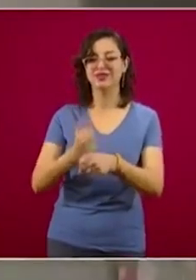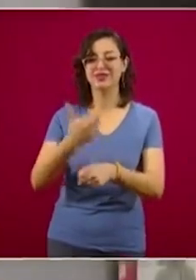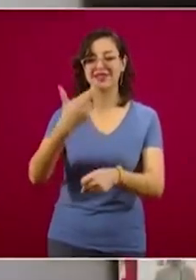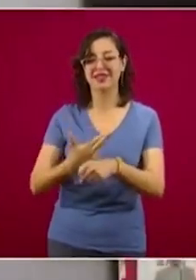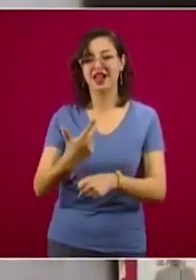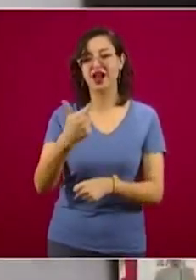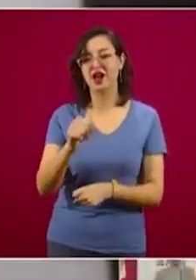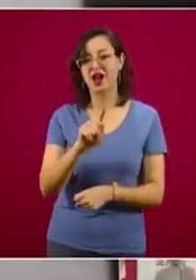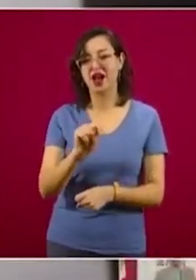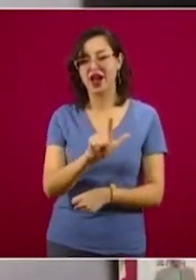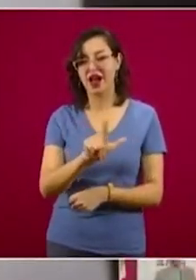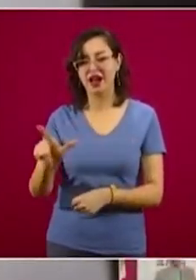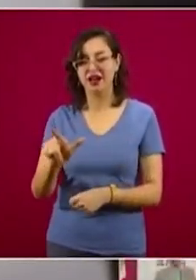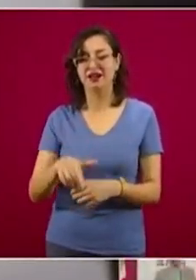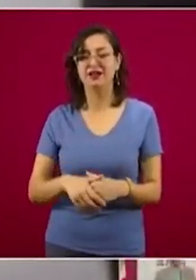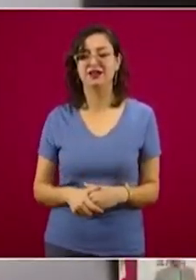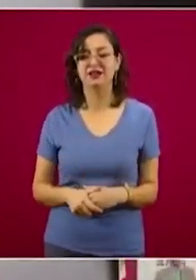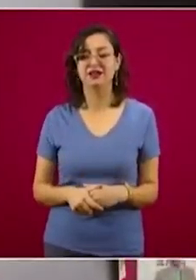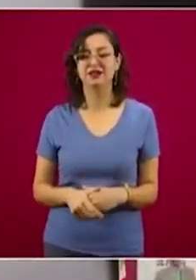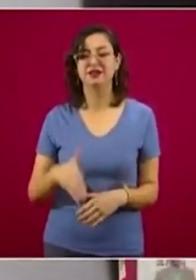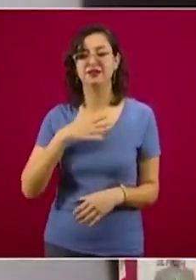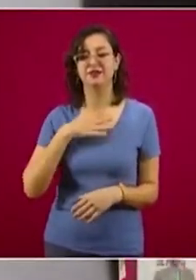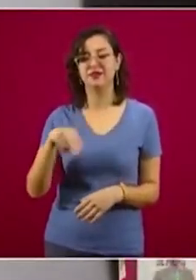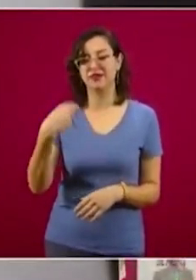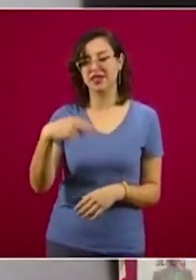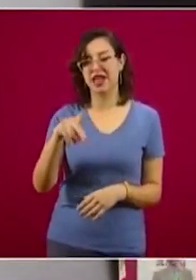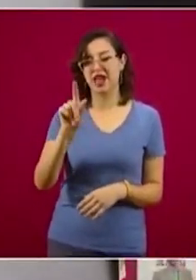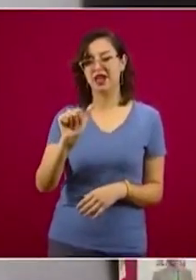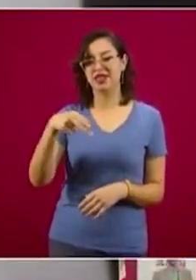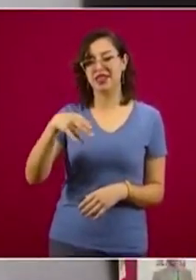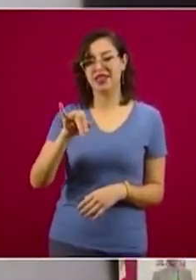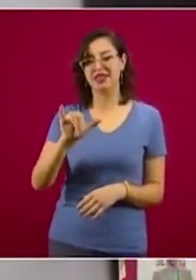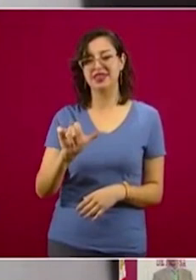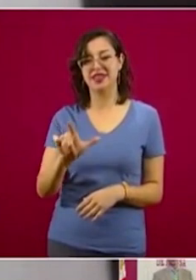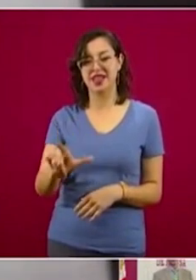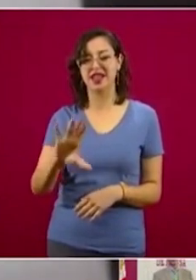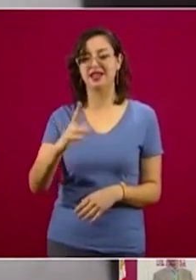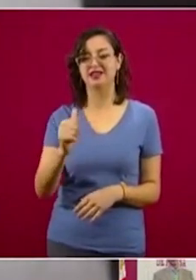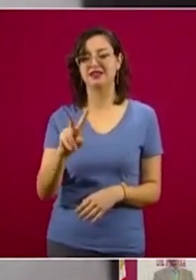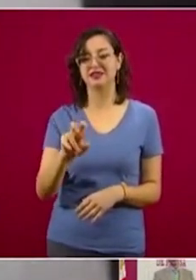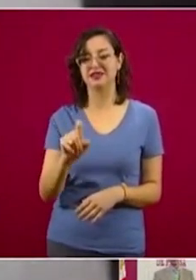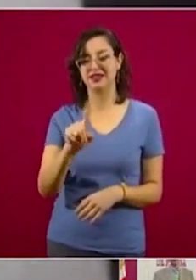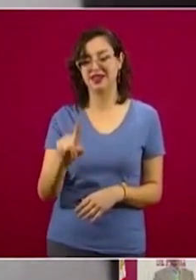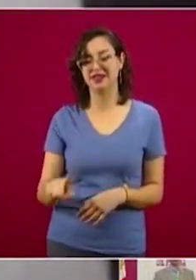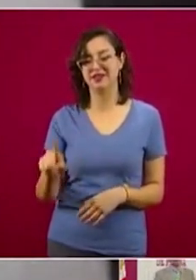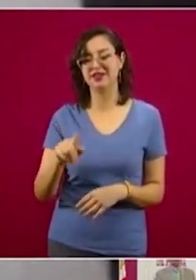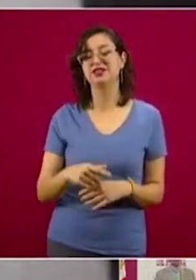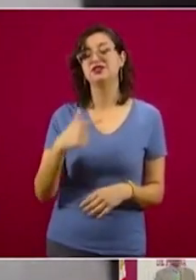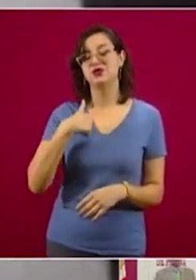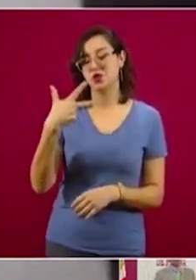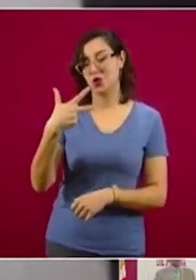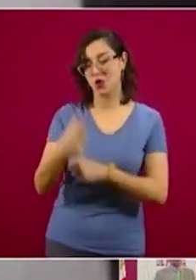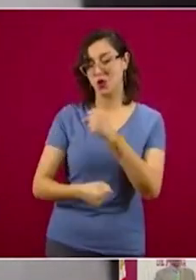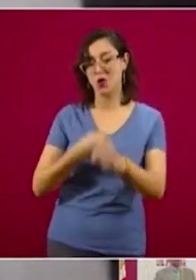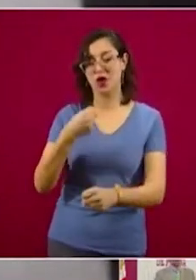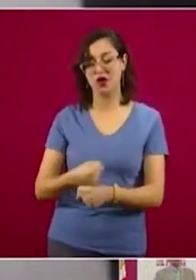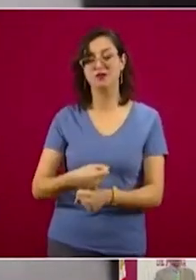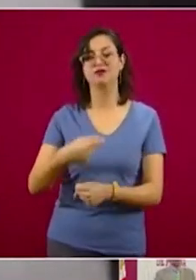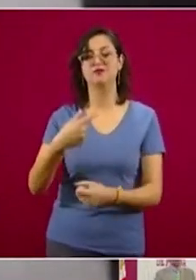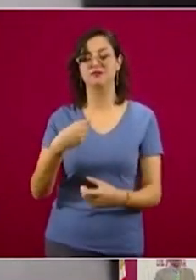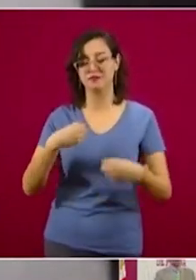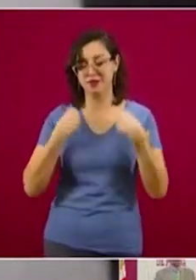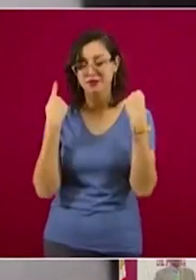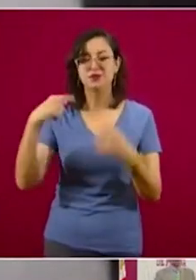estamos hoy mi nombre es daniel chávez gallegos tengo 8 años y vivo en mi hermoso